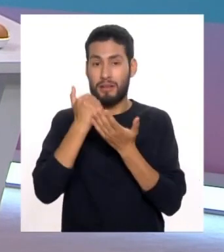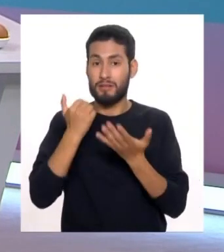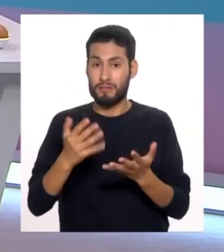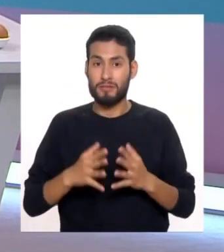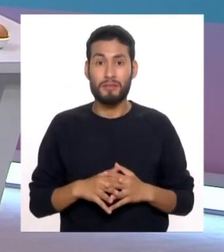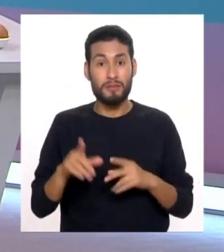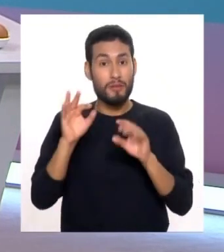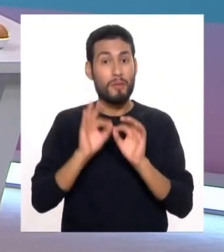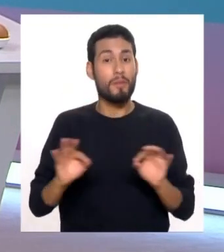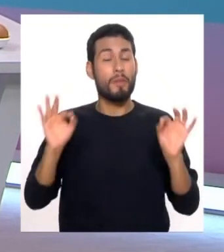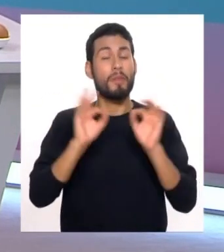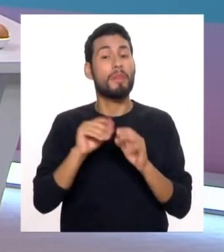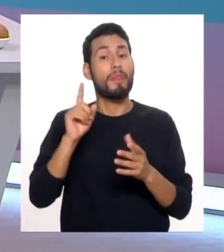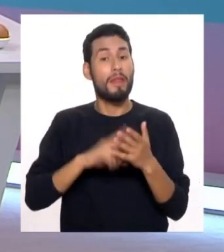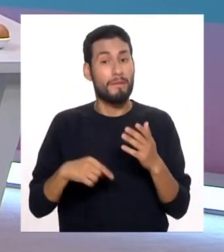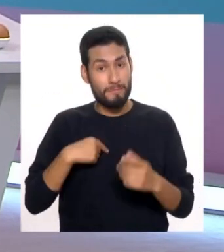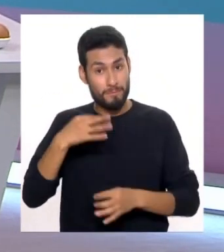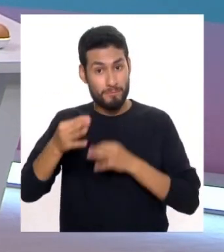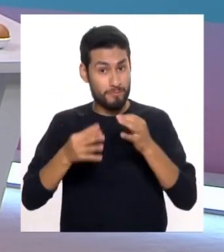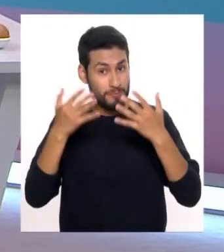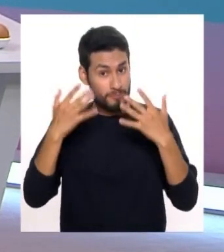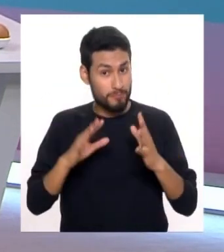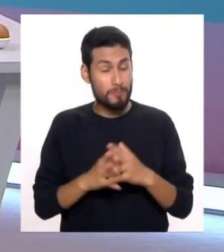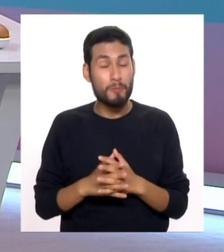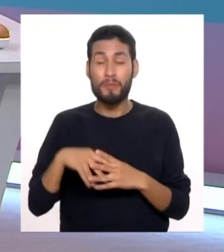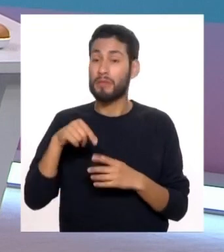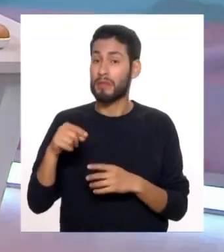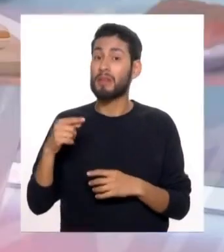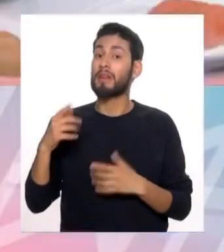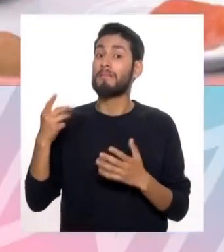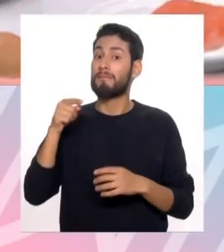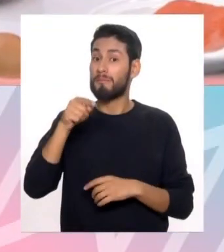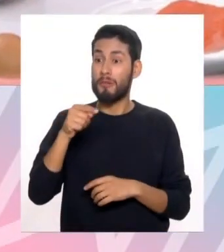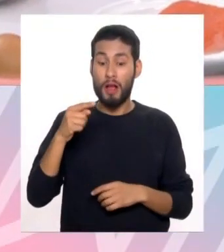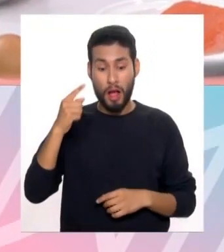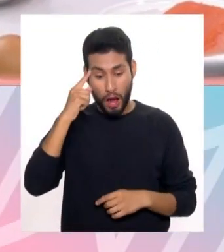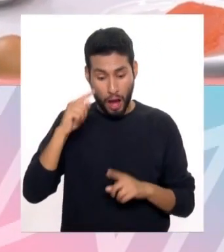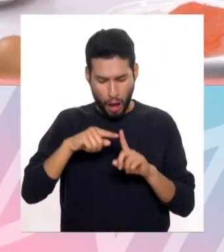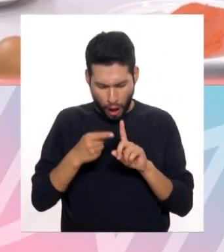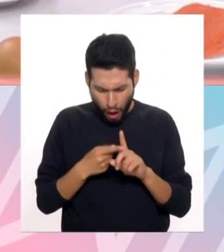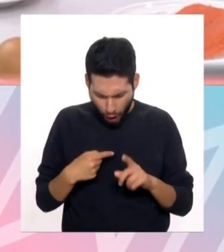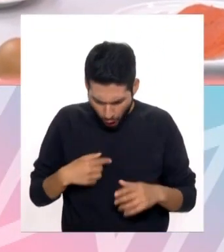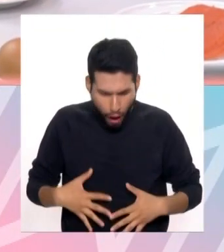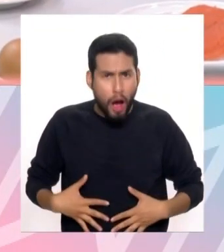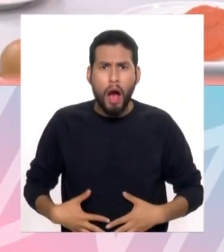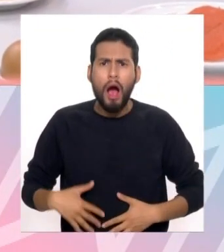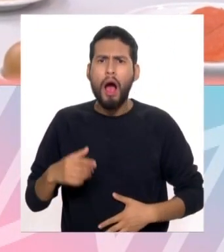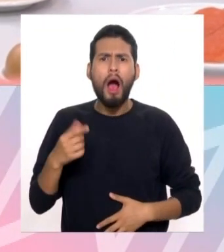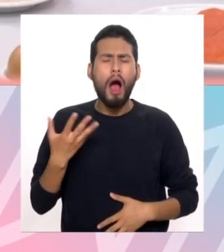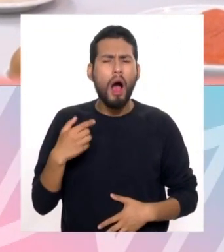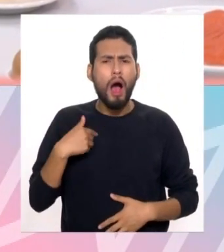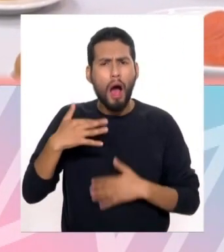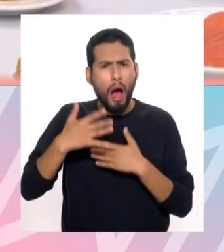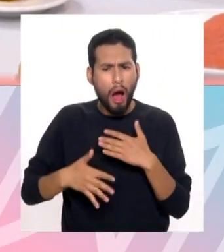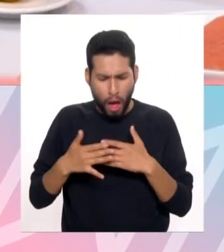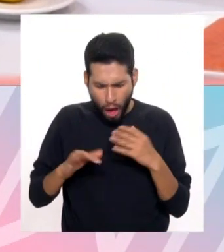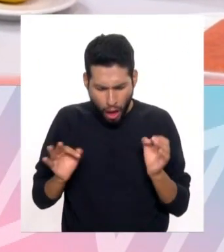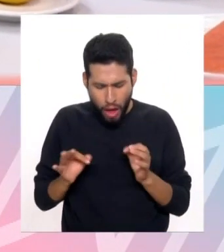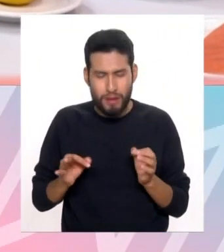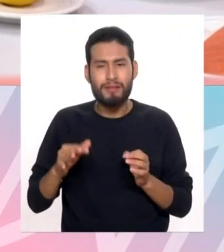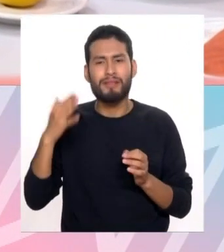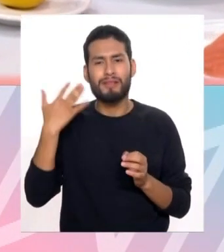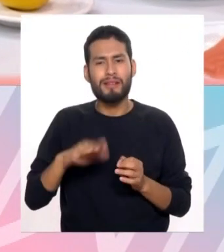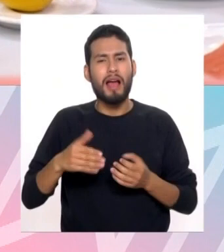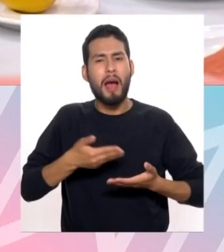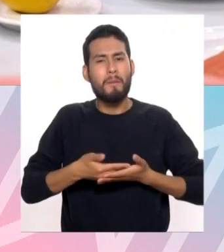Lo importante es, como ya se explicó, que para el momento que tú ya te diste cuenta que estás embarazada, pues hubo el cierre del tubo